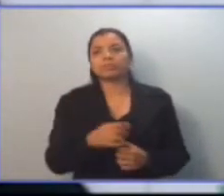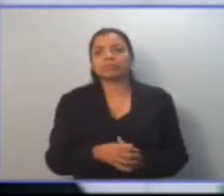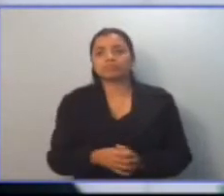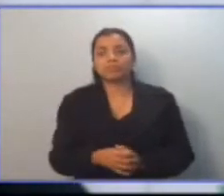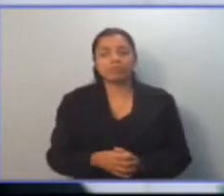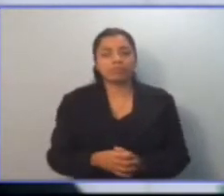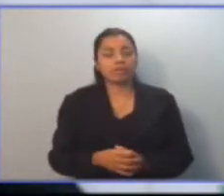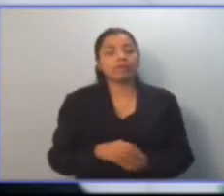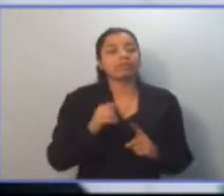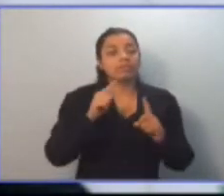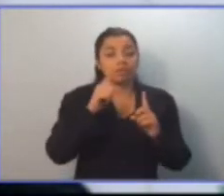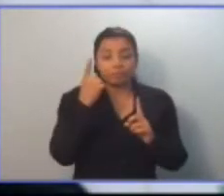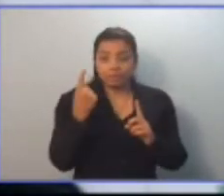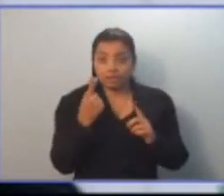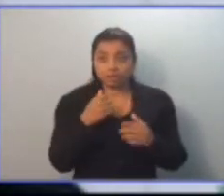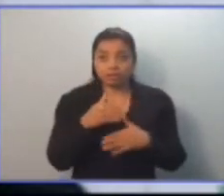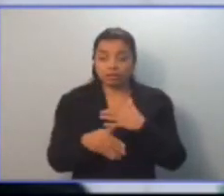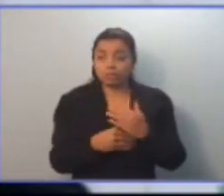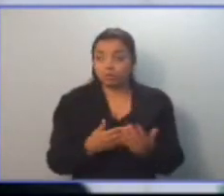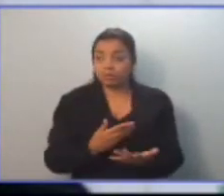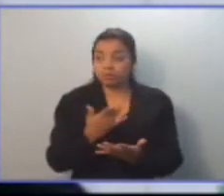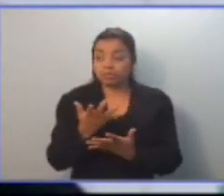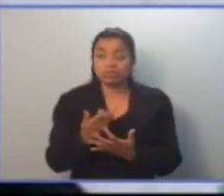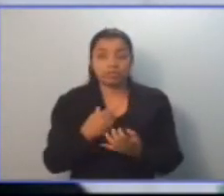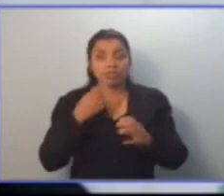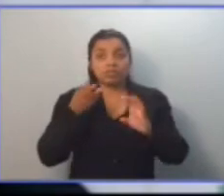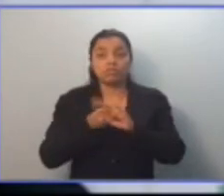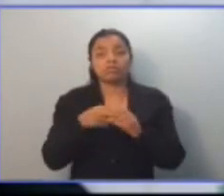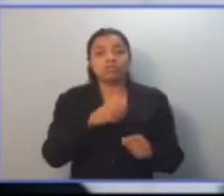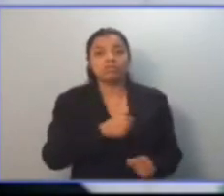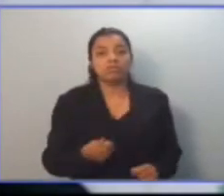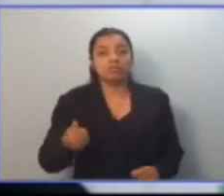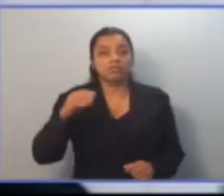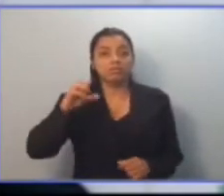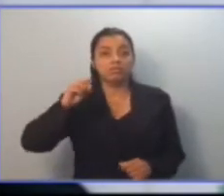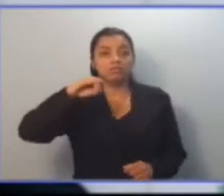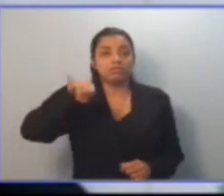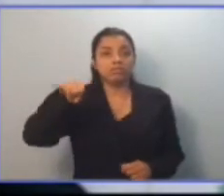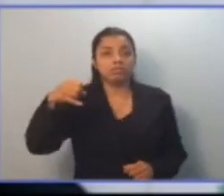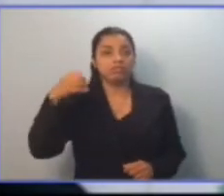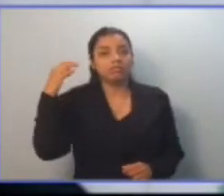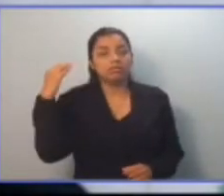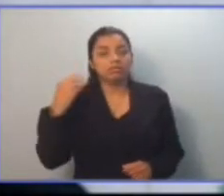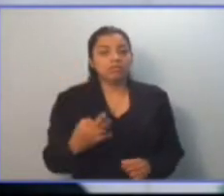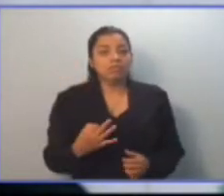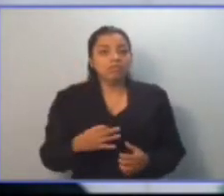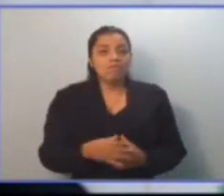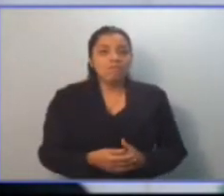una persona que compite tan honorable cargo debe de haberse formado